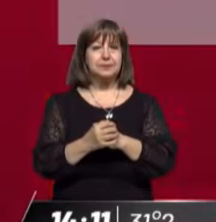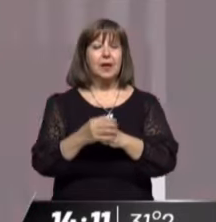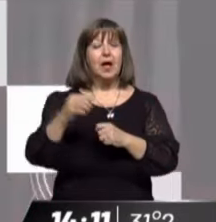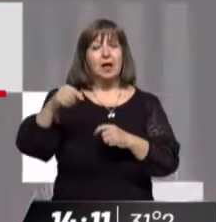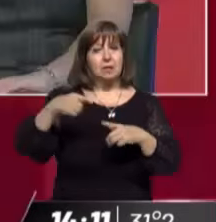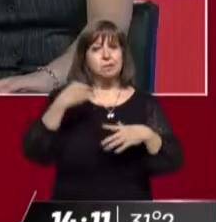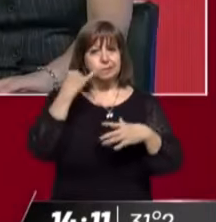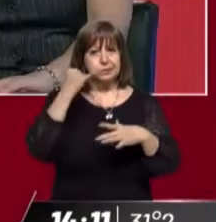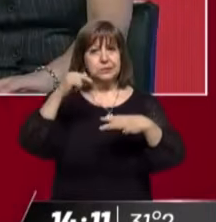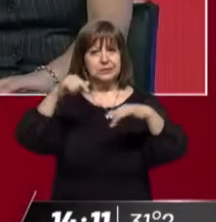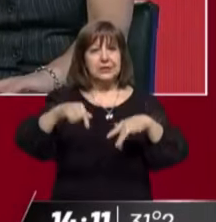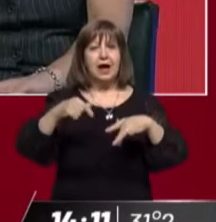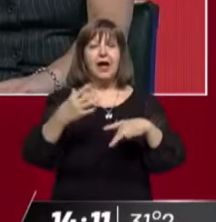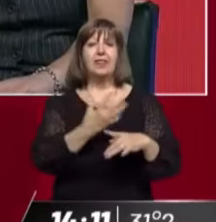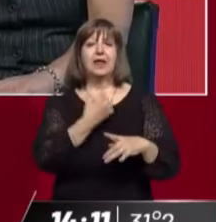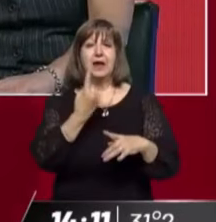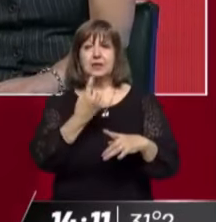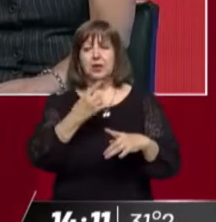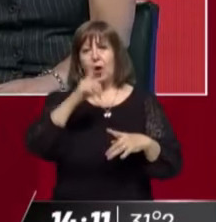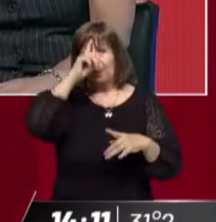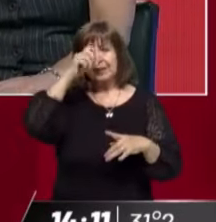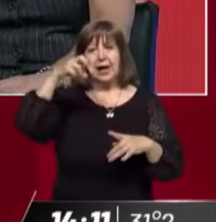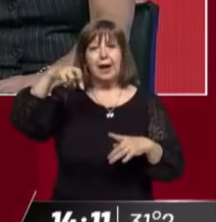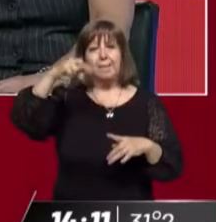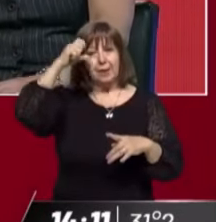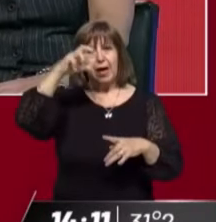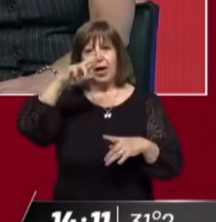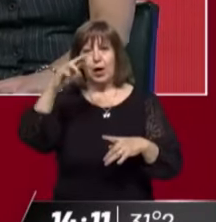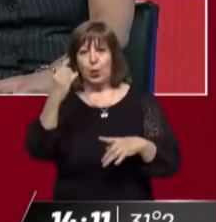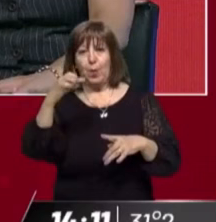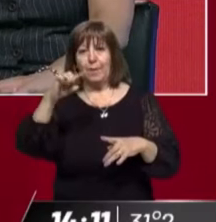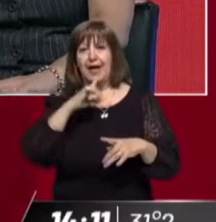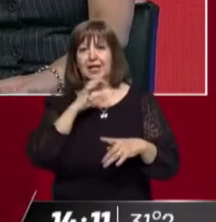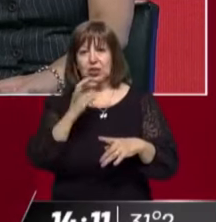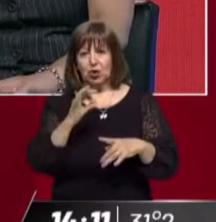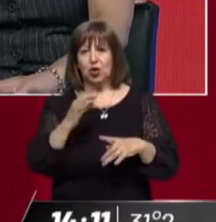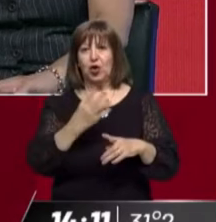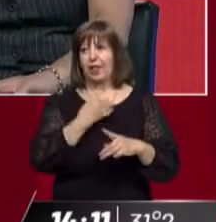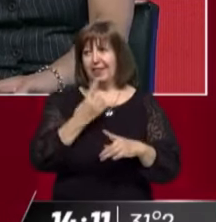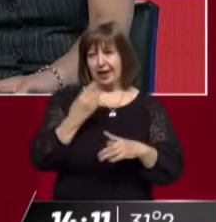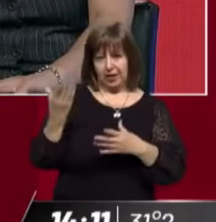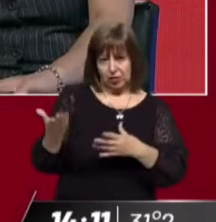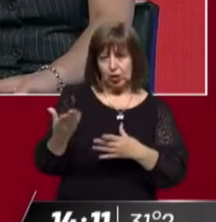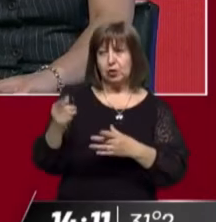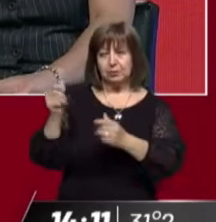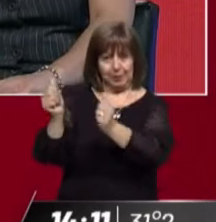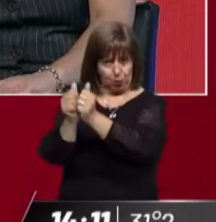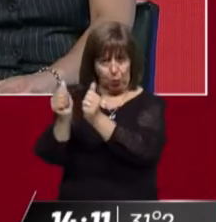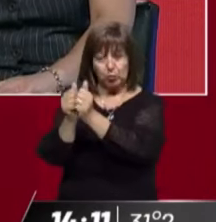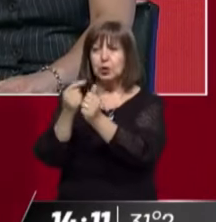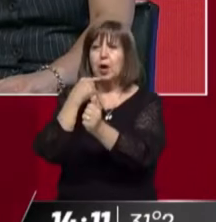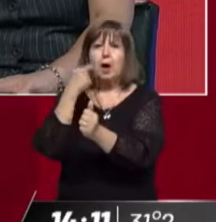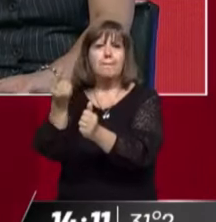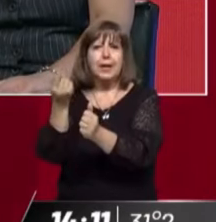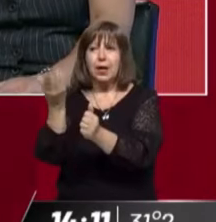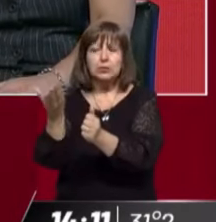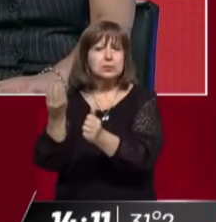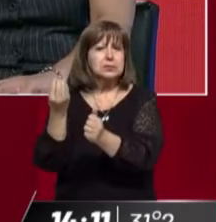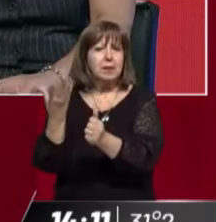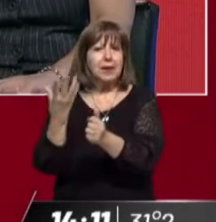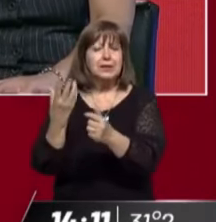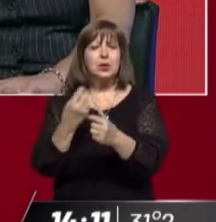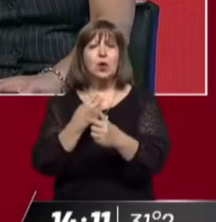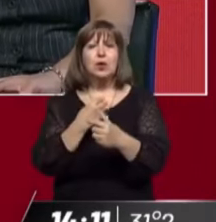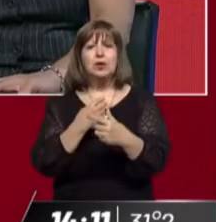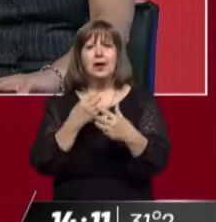Sí, estamos acá en la dirección del Hospital Perrupato en San Martín, justamente con el director, para preguntarle todo lo que ha ocurrido con estos dos